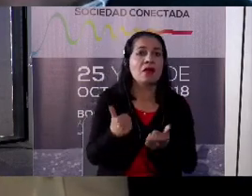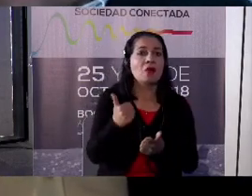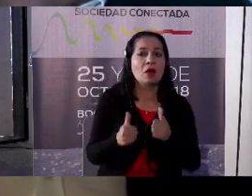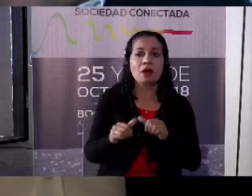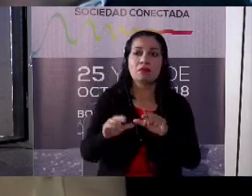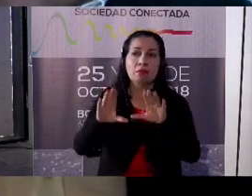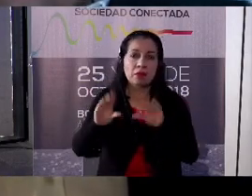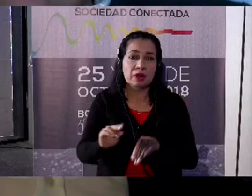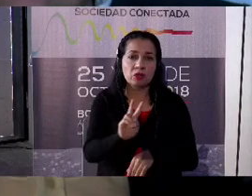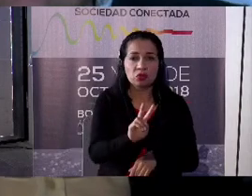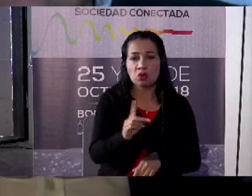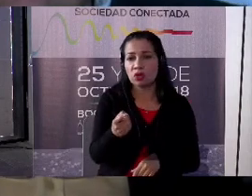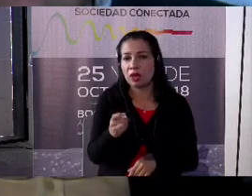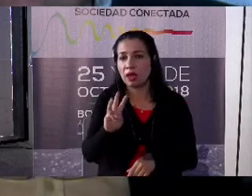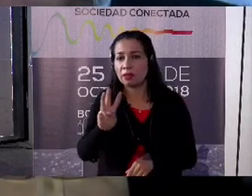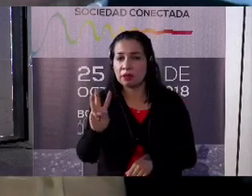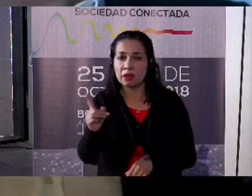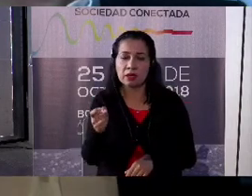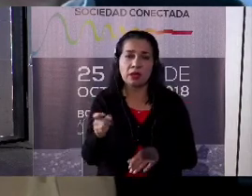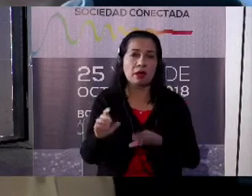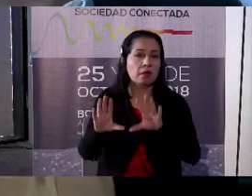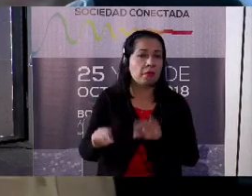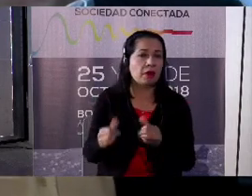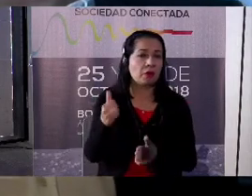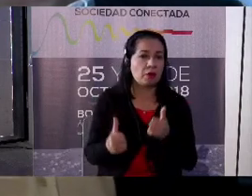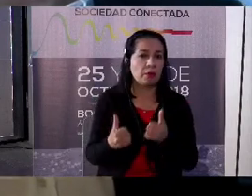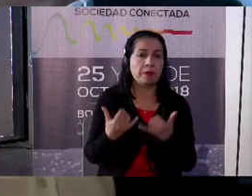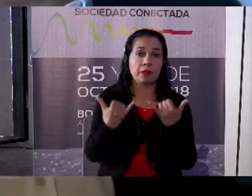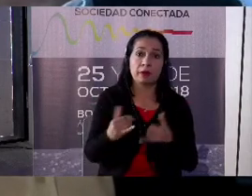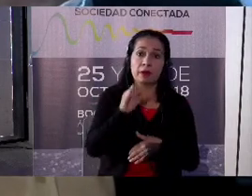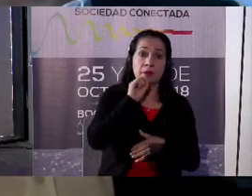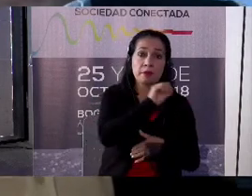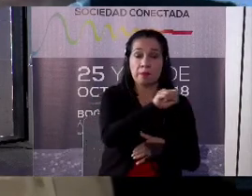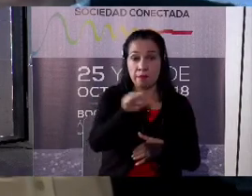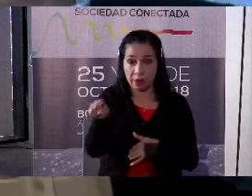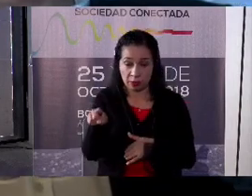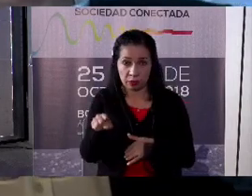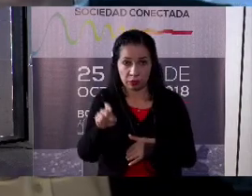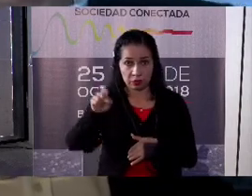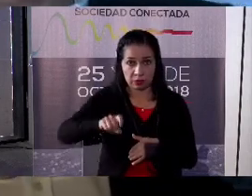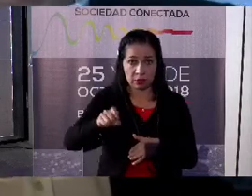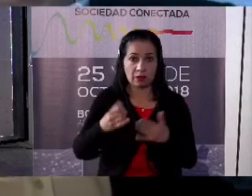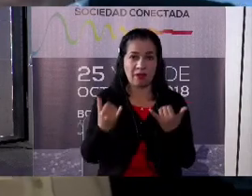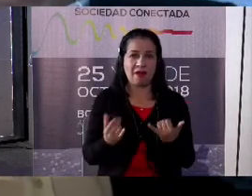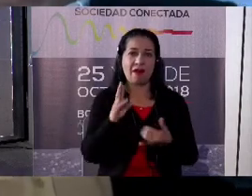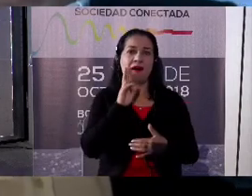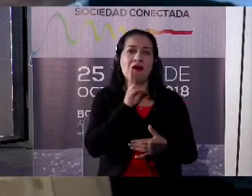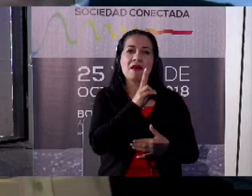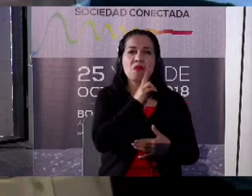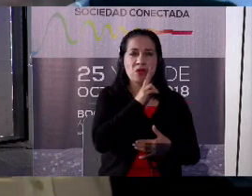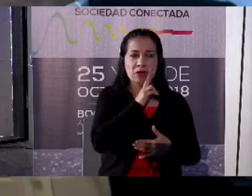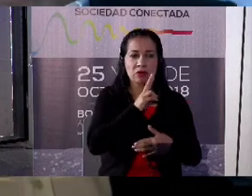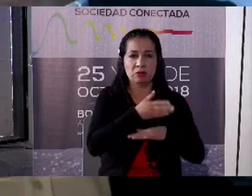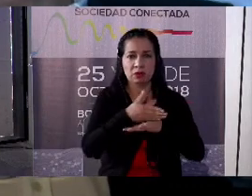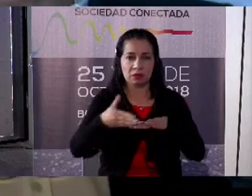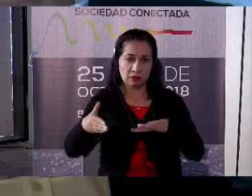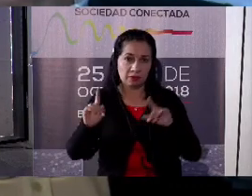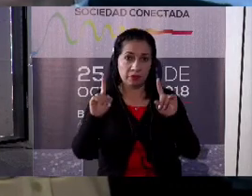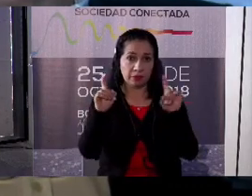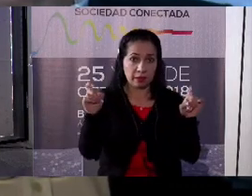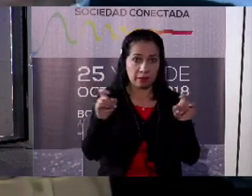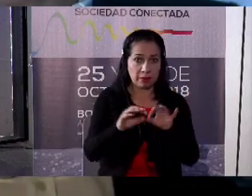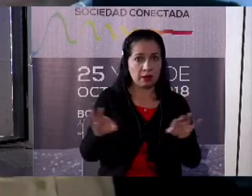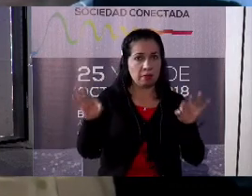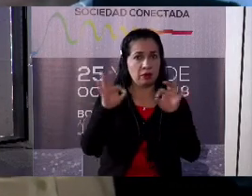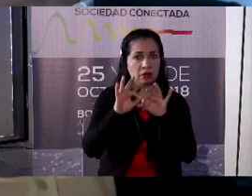antes bien No me puedo ir y sin hacer esta pregunta yo sé que tenemos el almuerzo pero es uno de los temas que más preocupa